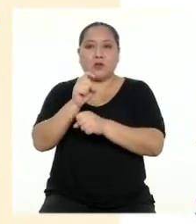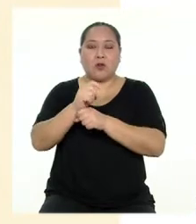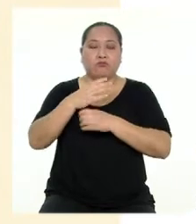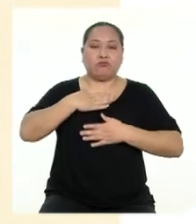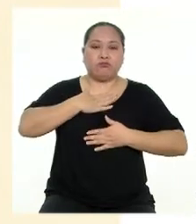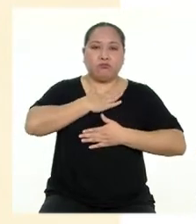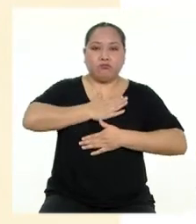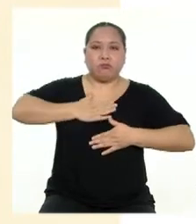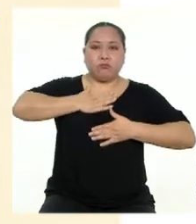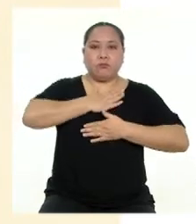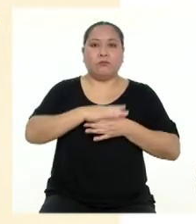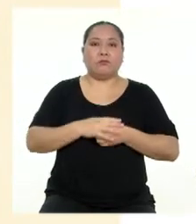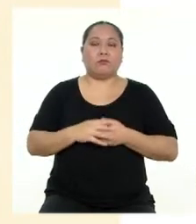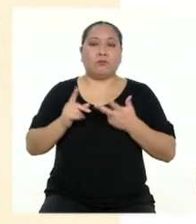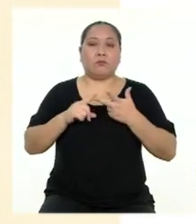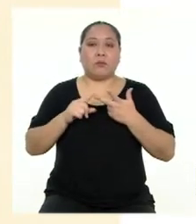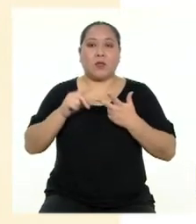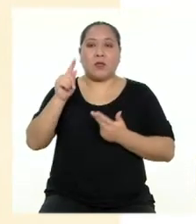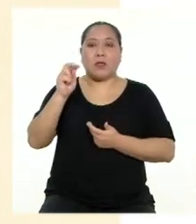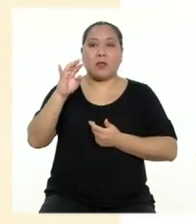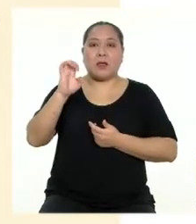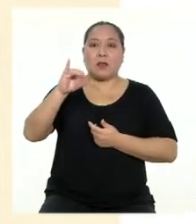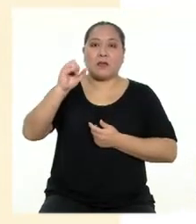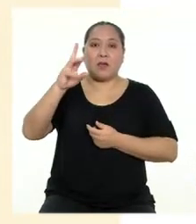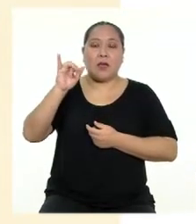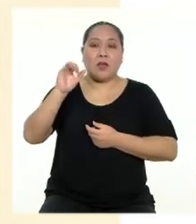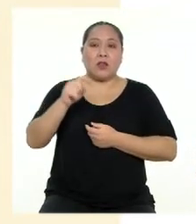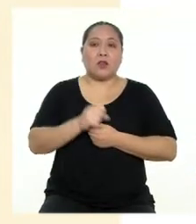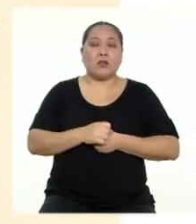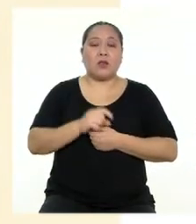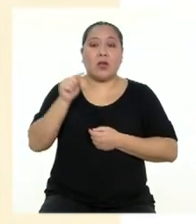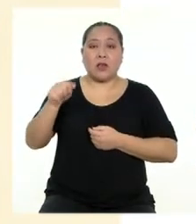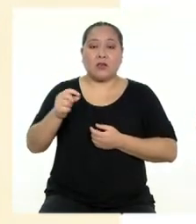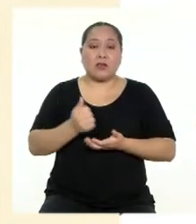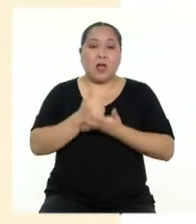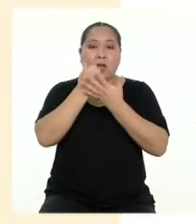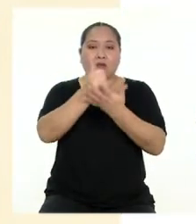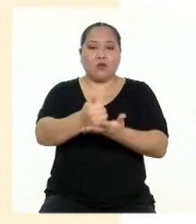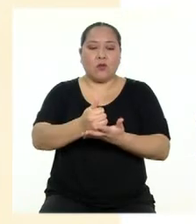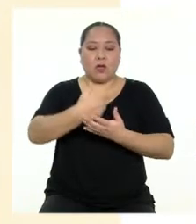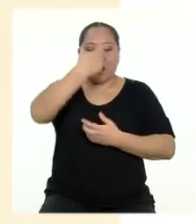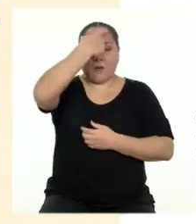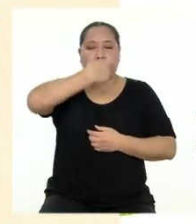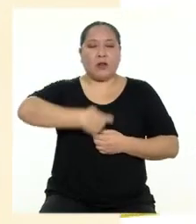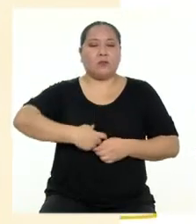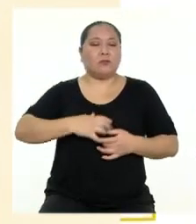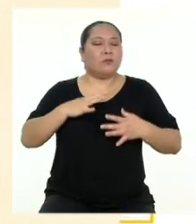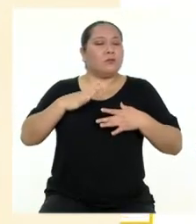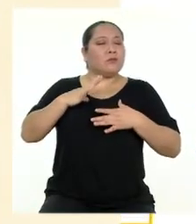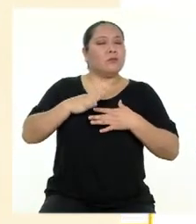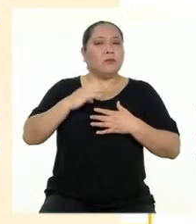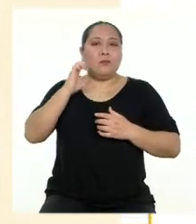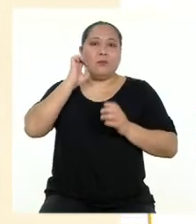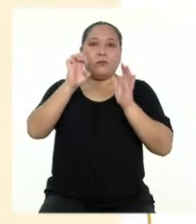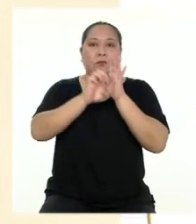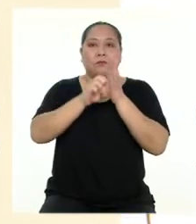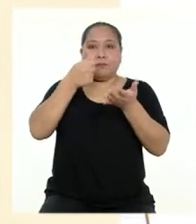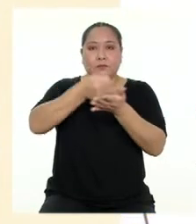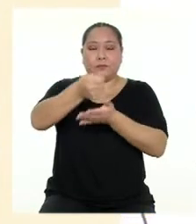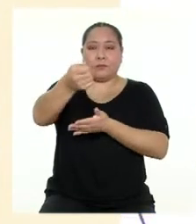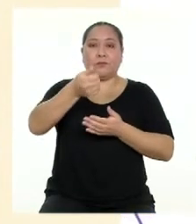recreación. Terciarias o suntuosas son las que satisfacen la vanidad o el ego, como adquirir un celular de